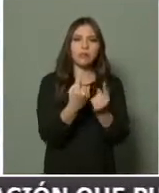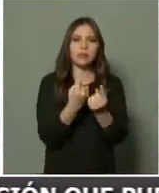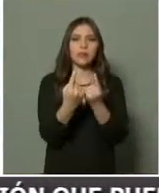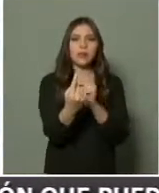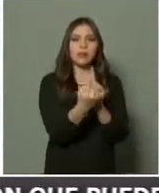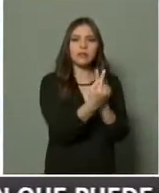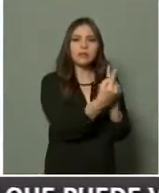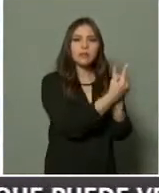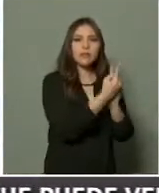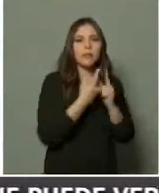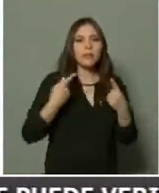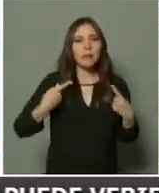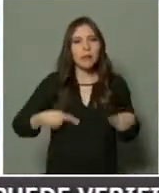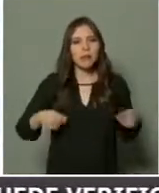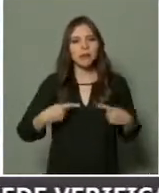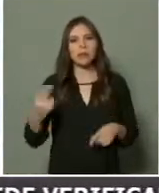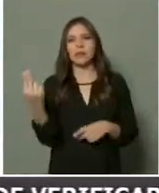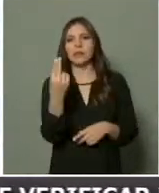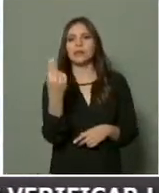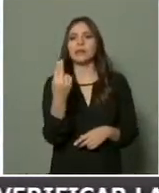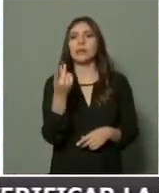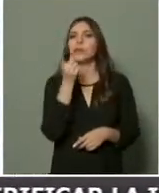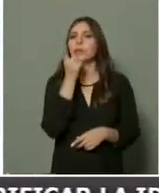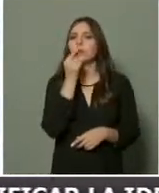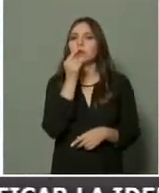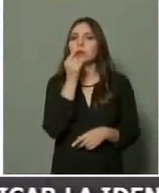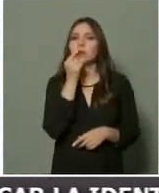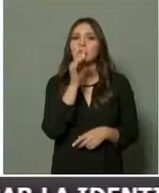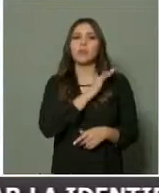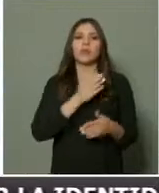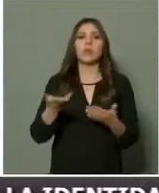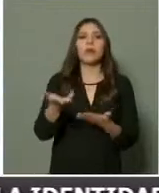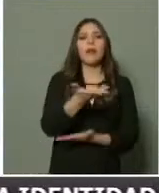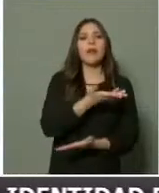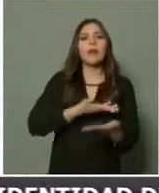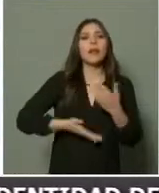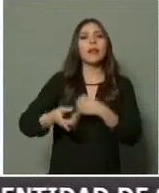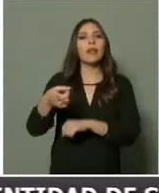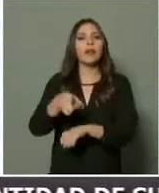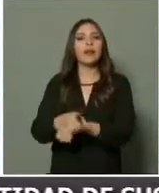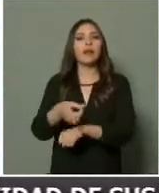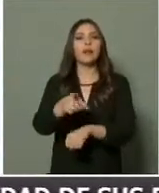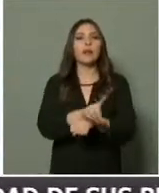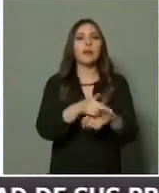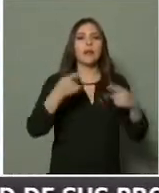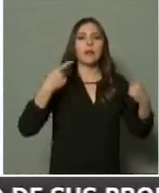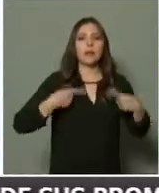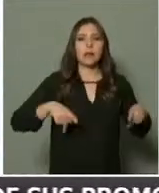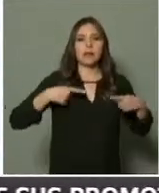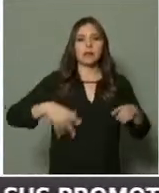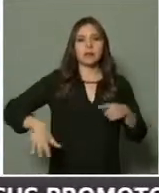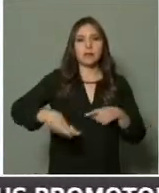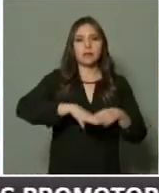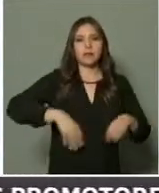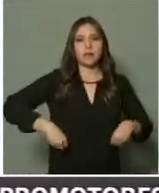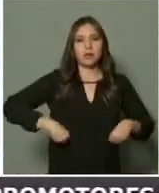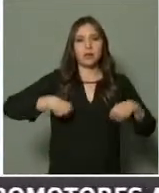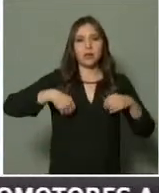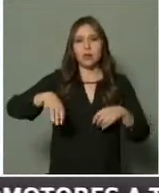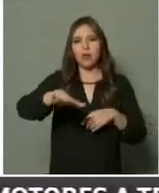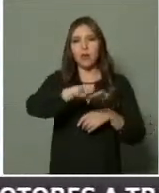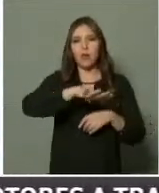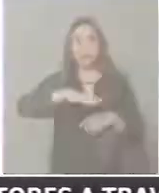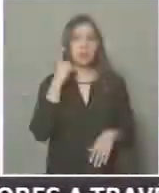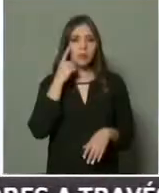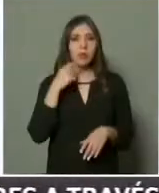ciudadanos. Se requiere de policías que convivan diariamente con las personas de las colonias y sean evaluados